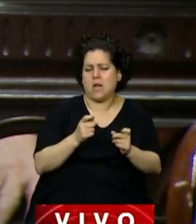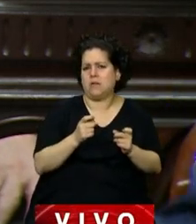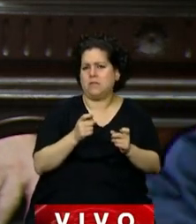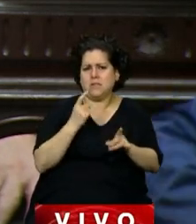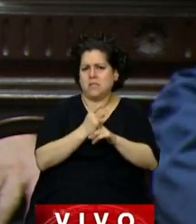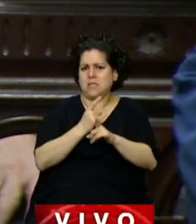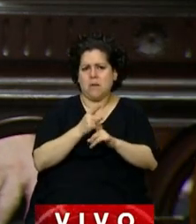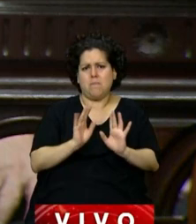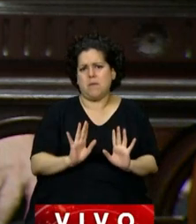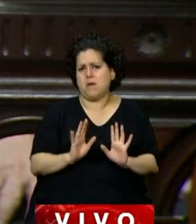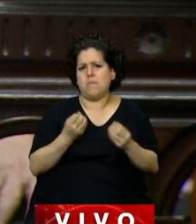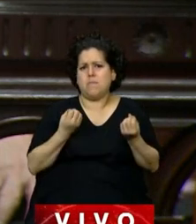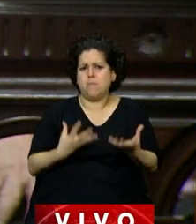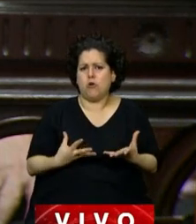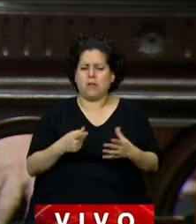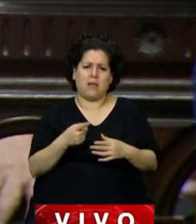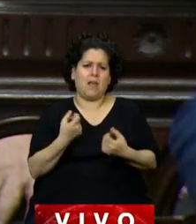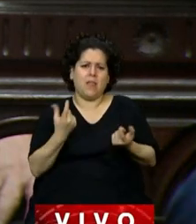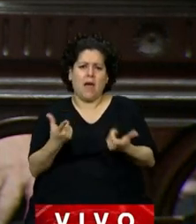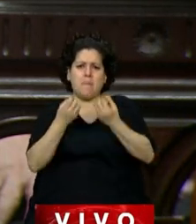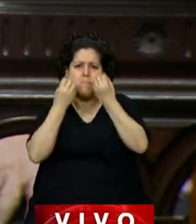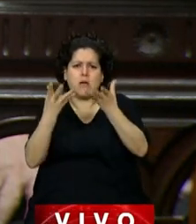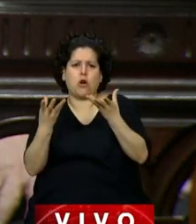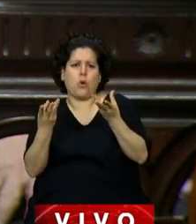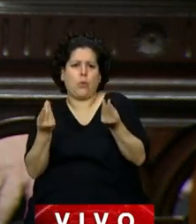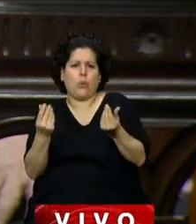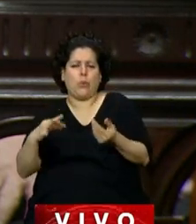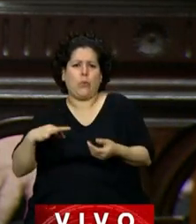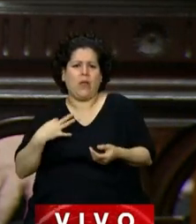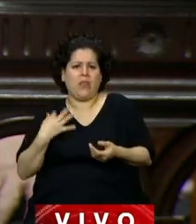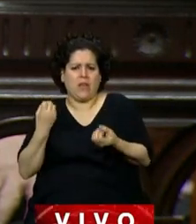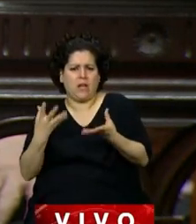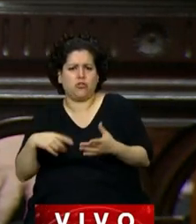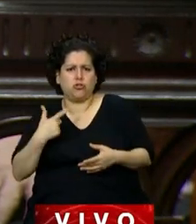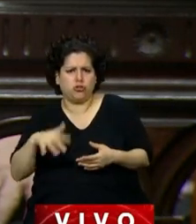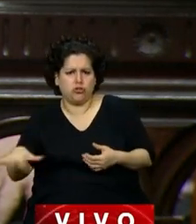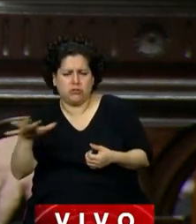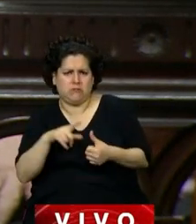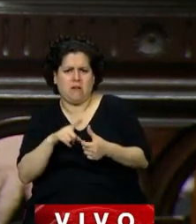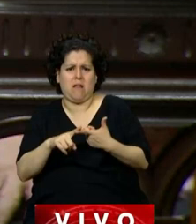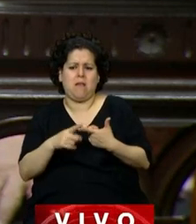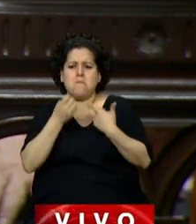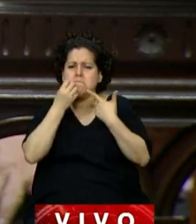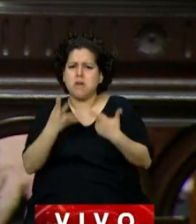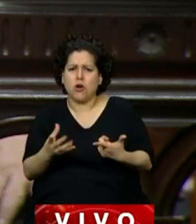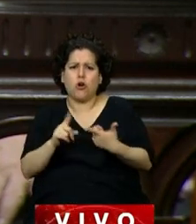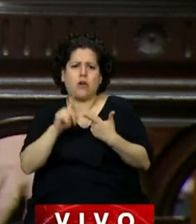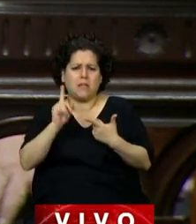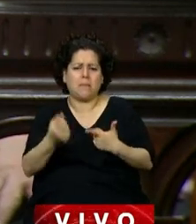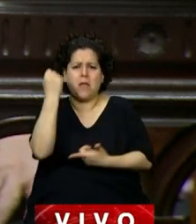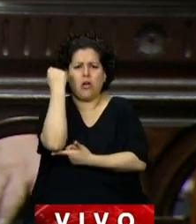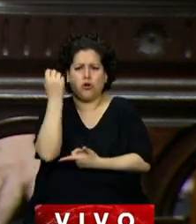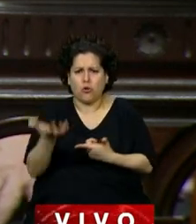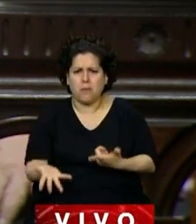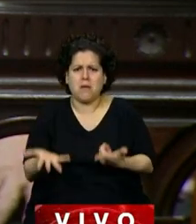sentidos, porque mejora los niveles de bienestar social, mejora y hace crecer el crecimiento